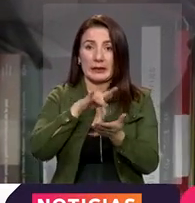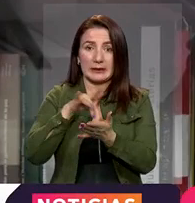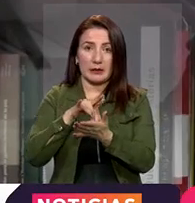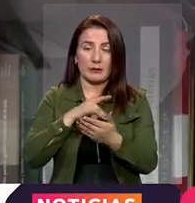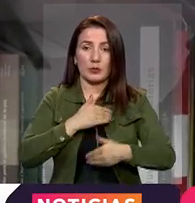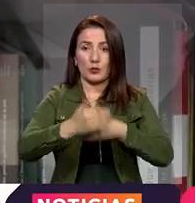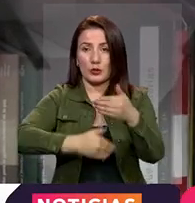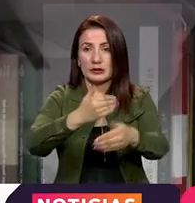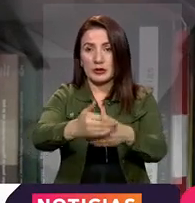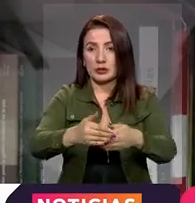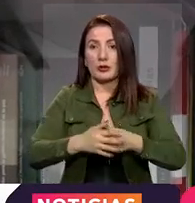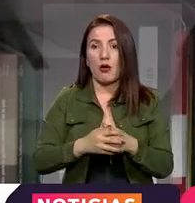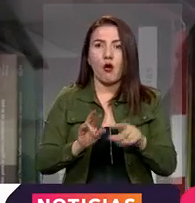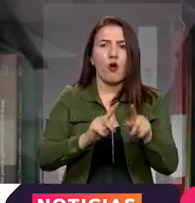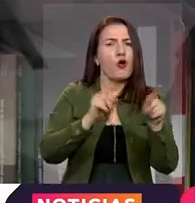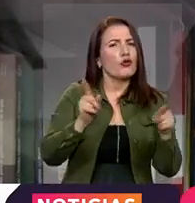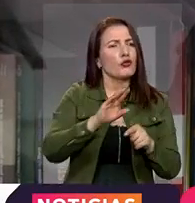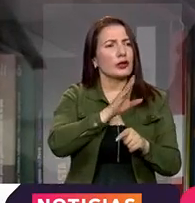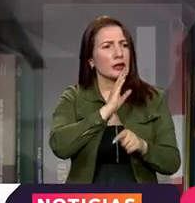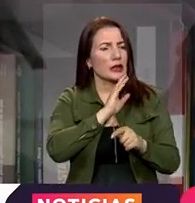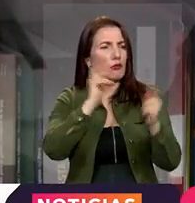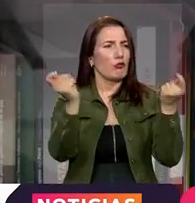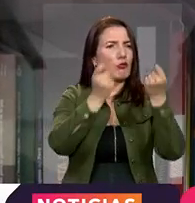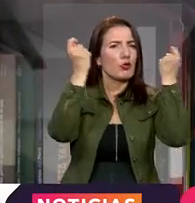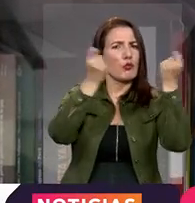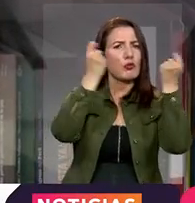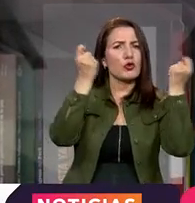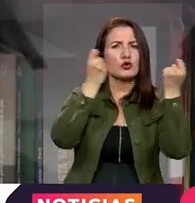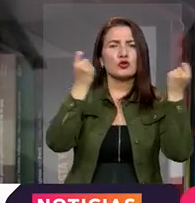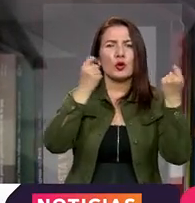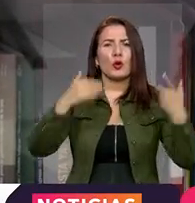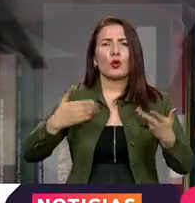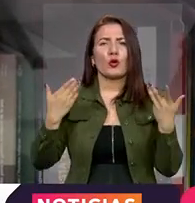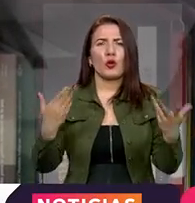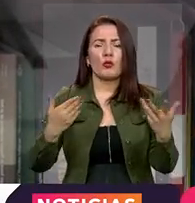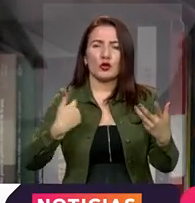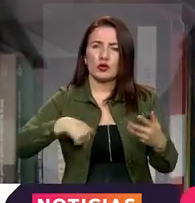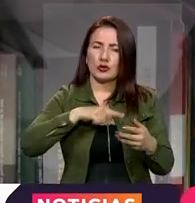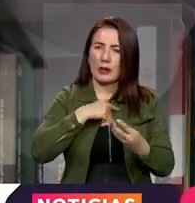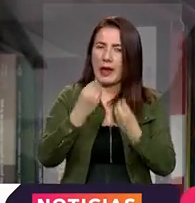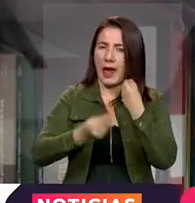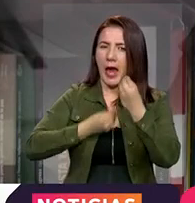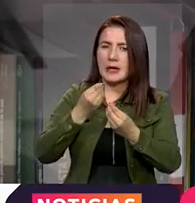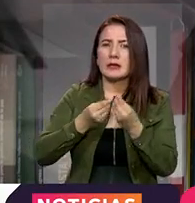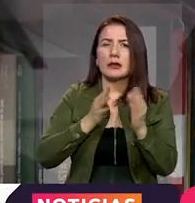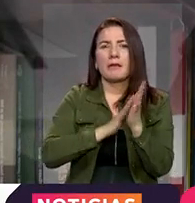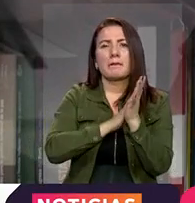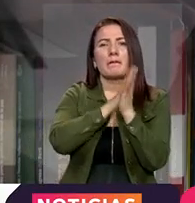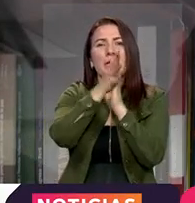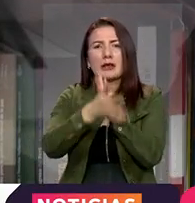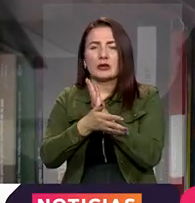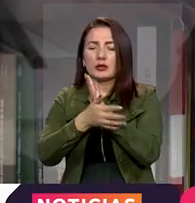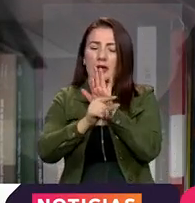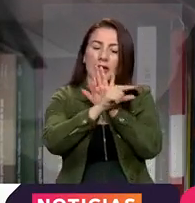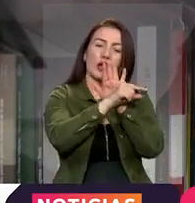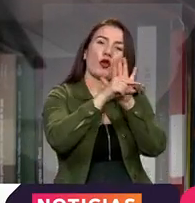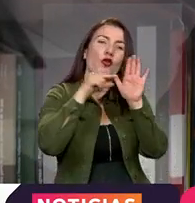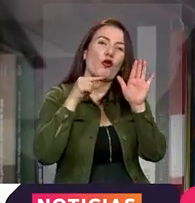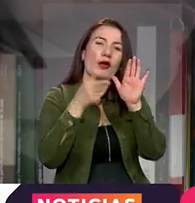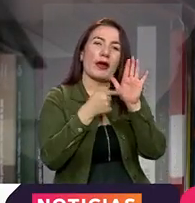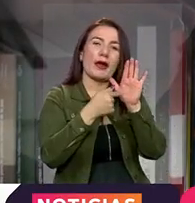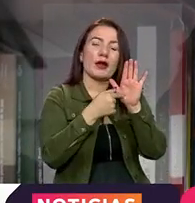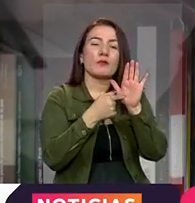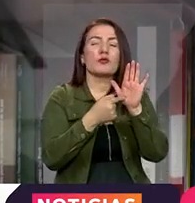dicho proceso electoral. Otra cosa es la promoción del proceso electoral, donde lo que se menciona es el eslogan de este